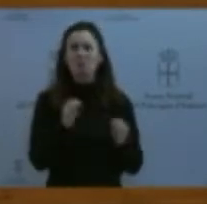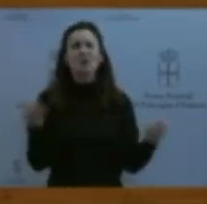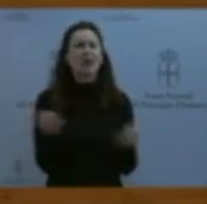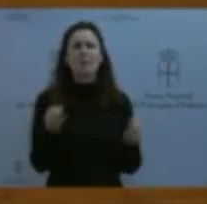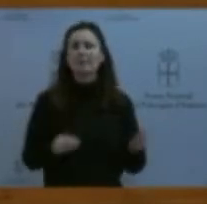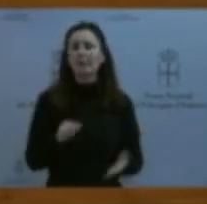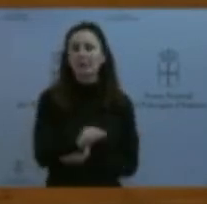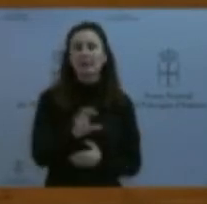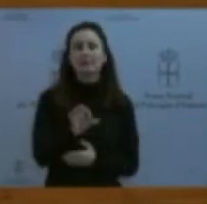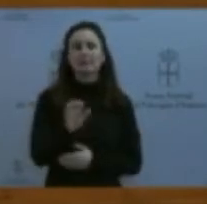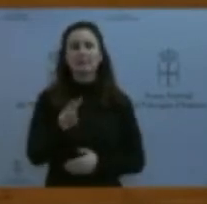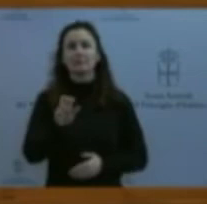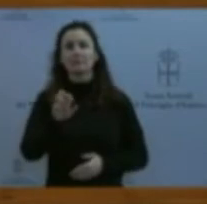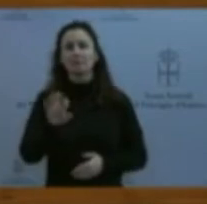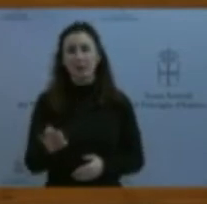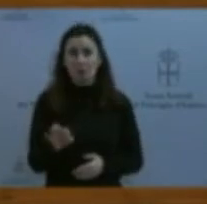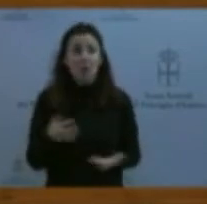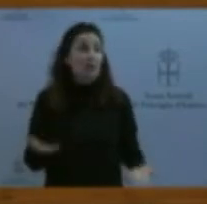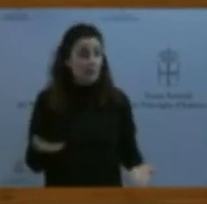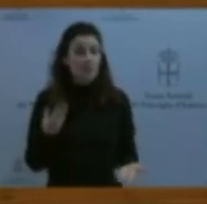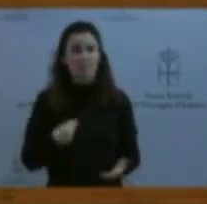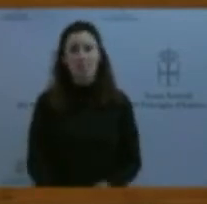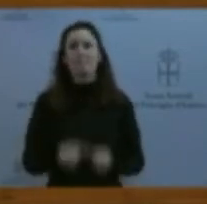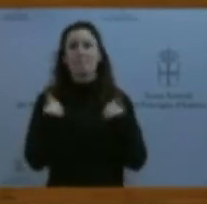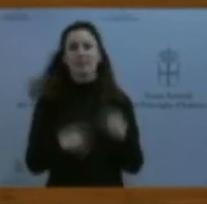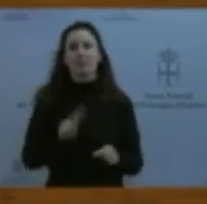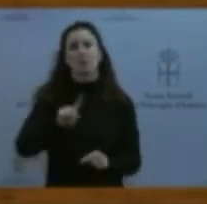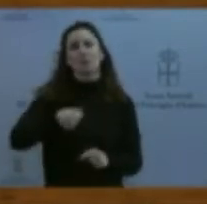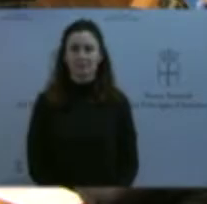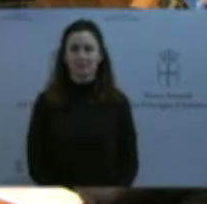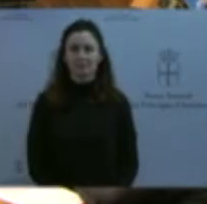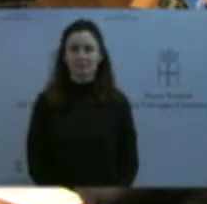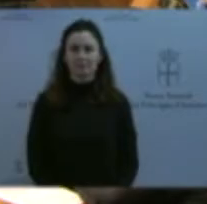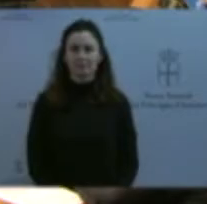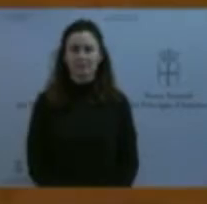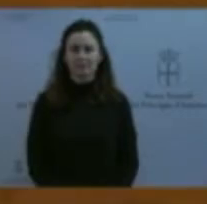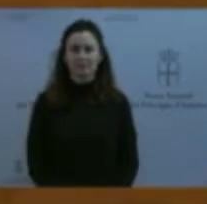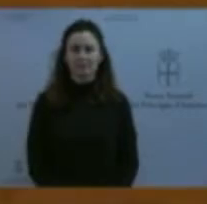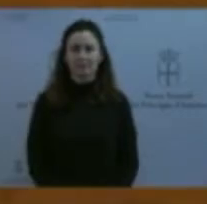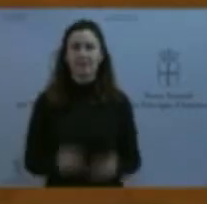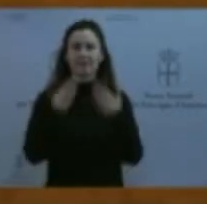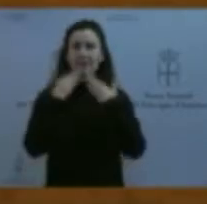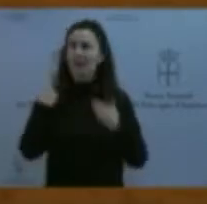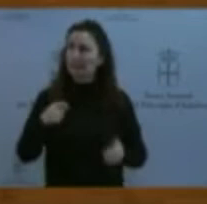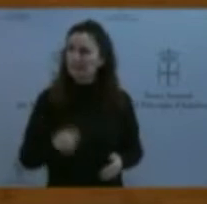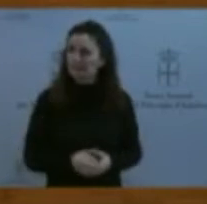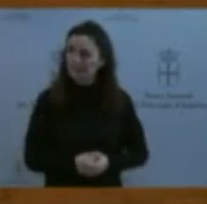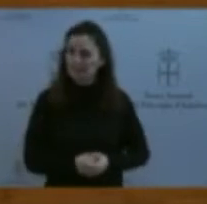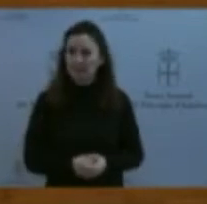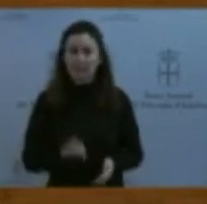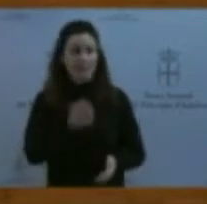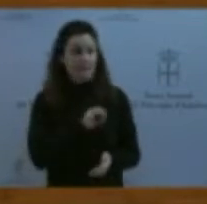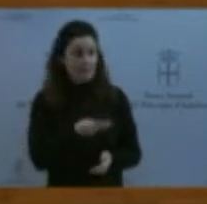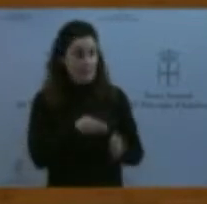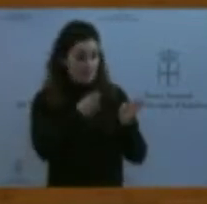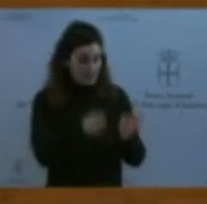que se ha perdido, los 2,9 millones del año 2018? Gracias. Señoría, como usted sabe, la